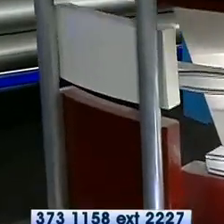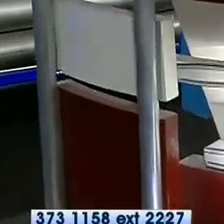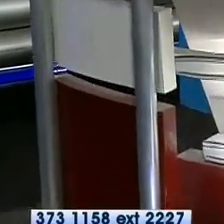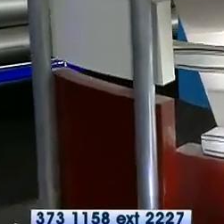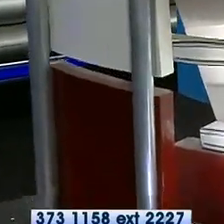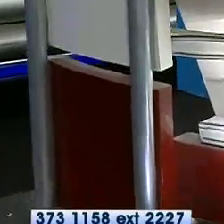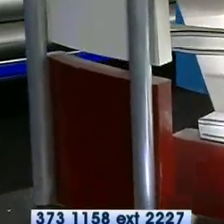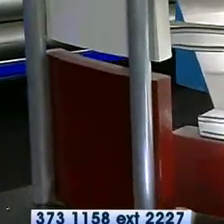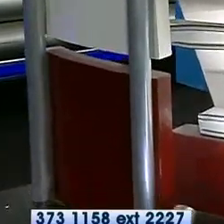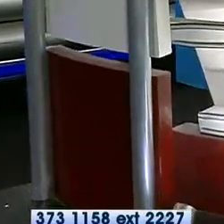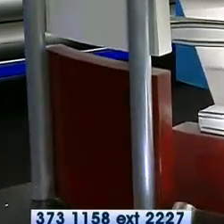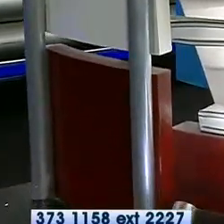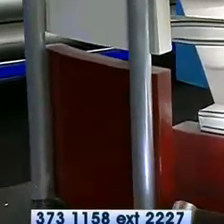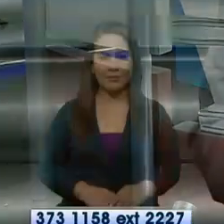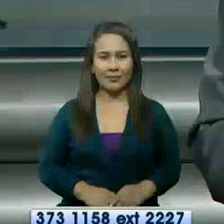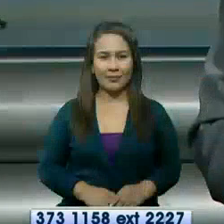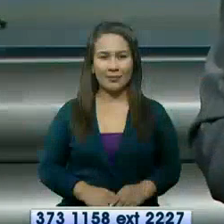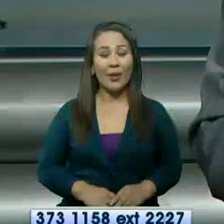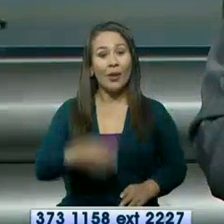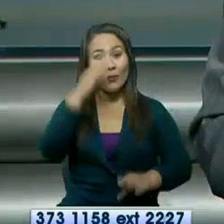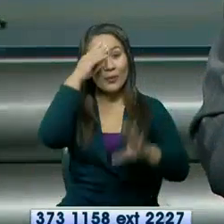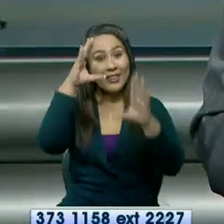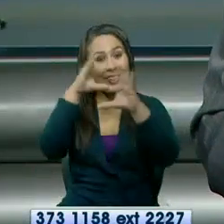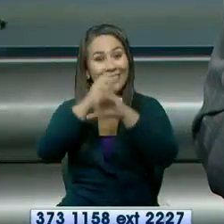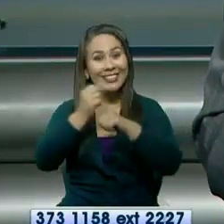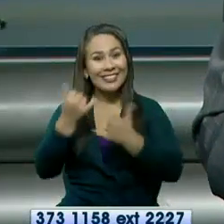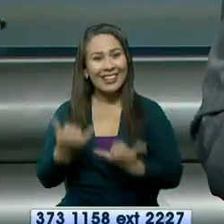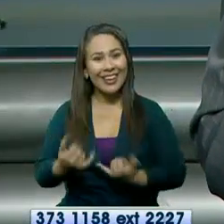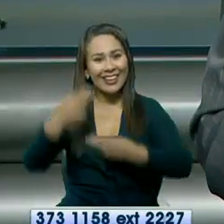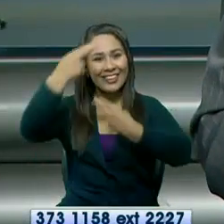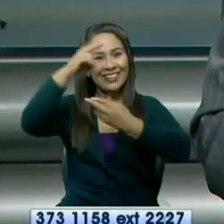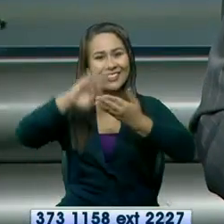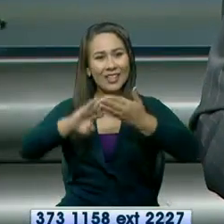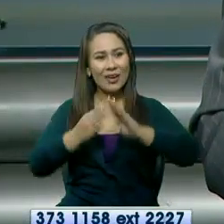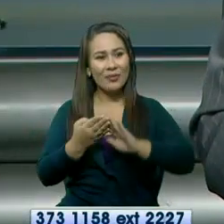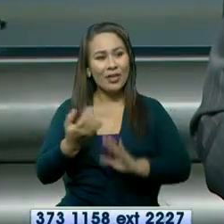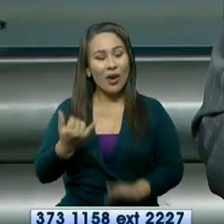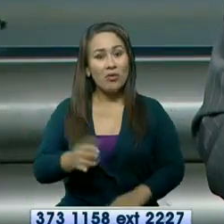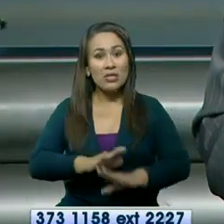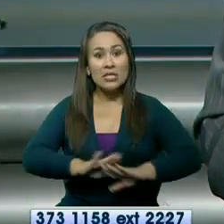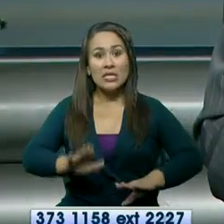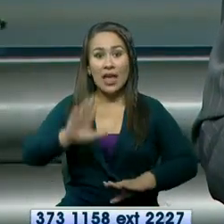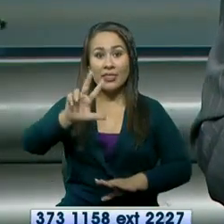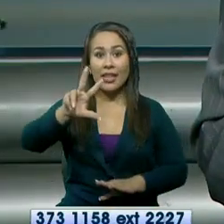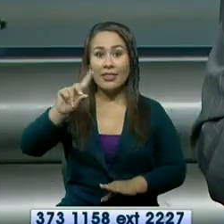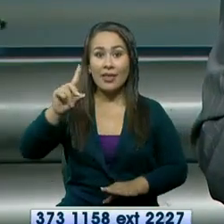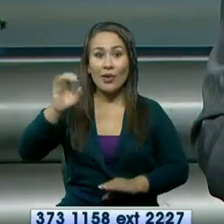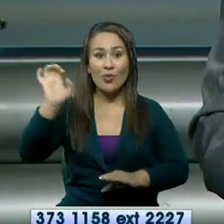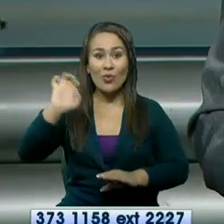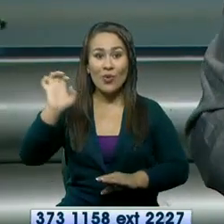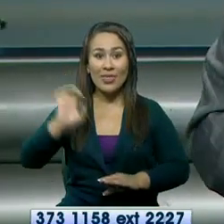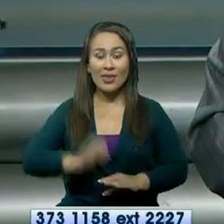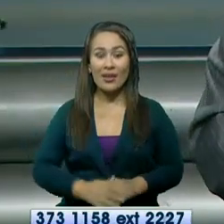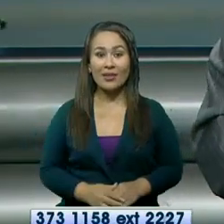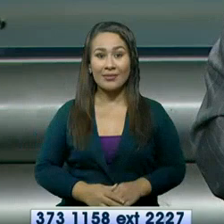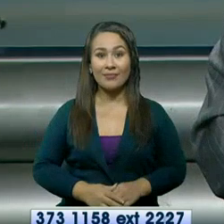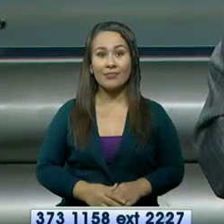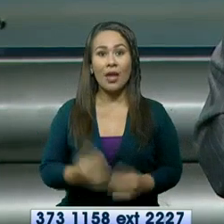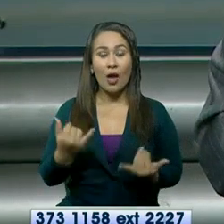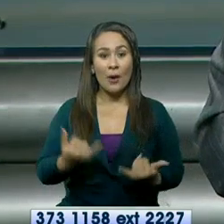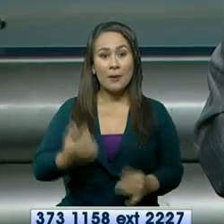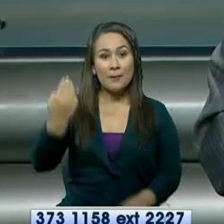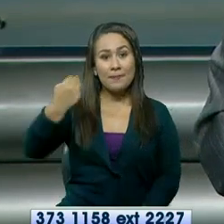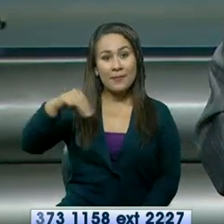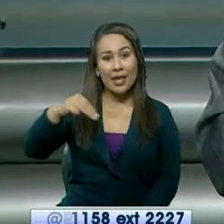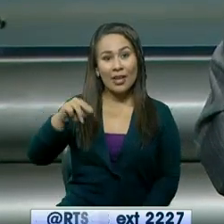Amigos televidentes, muy buenas noches, bienvenidos a La Noticia en la Comunidad. Estamos ya 31 de enero, miércoles